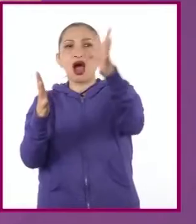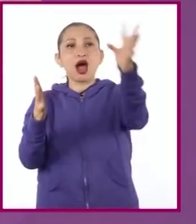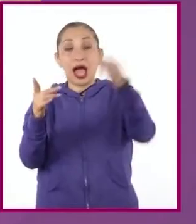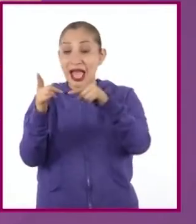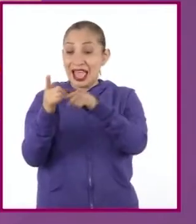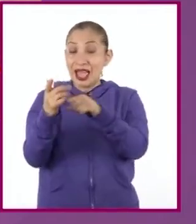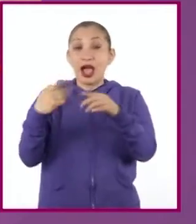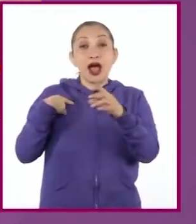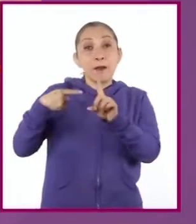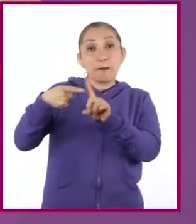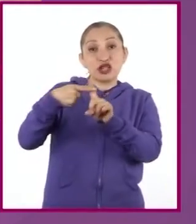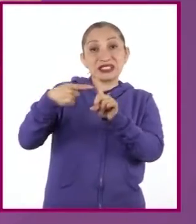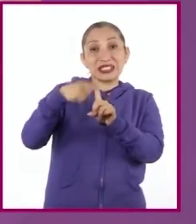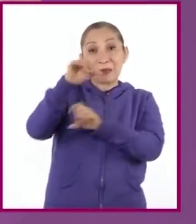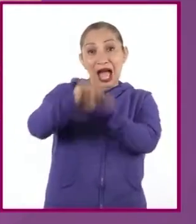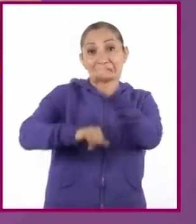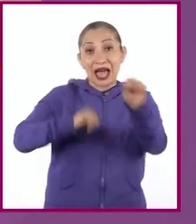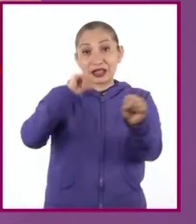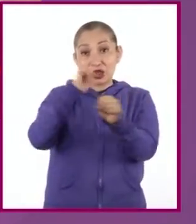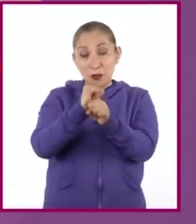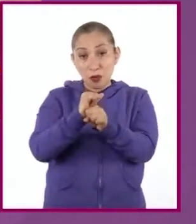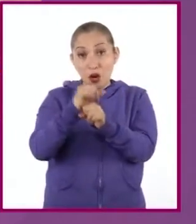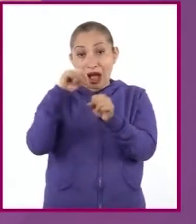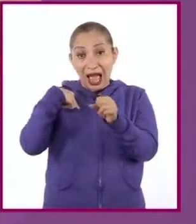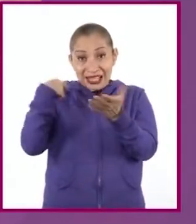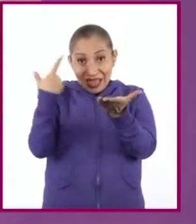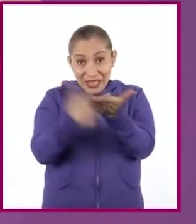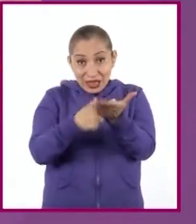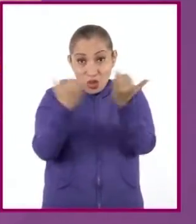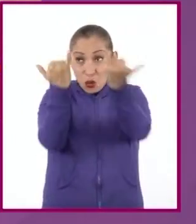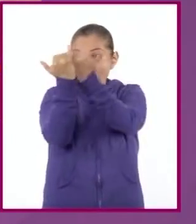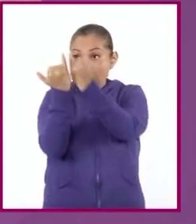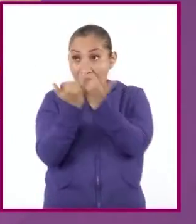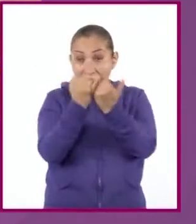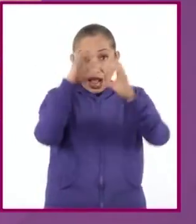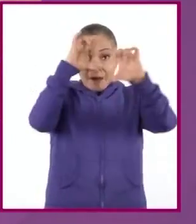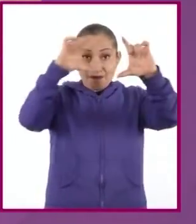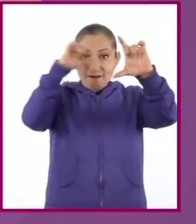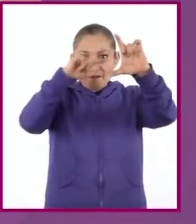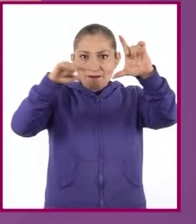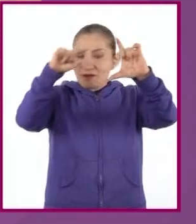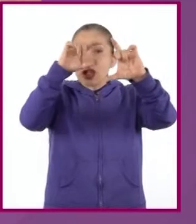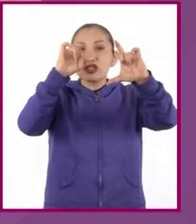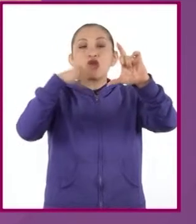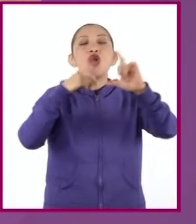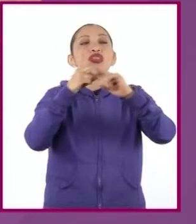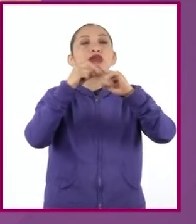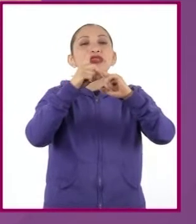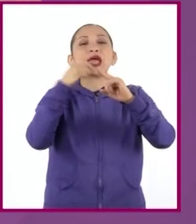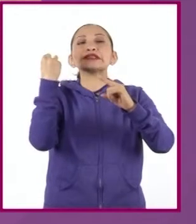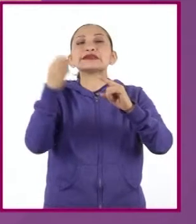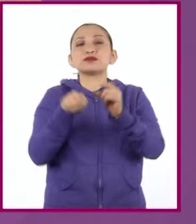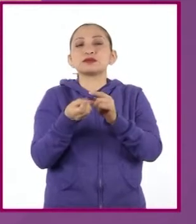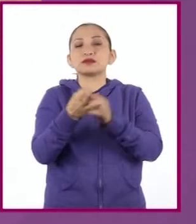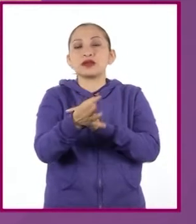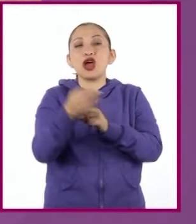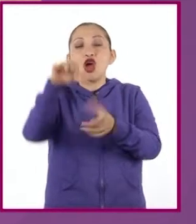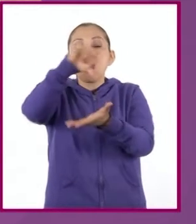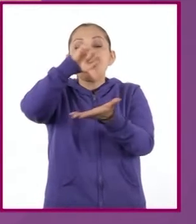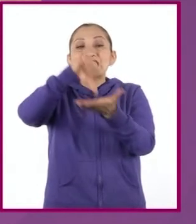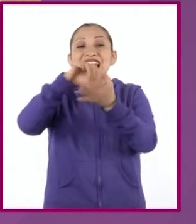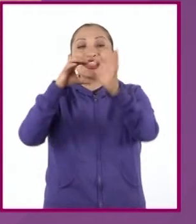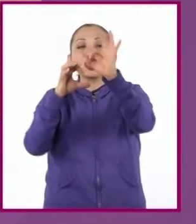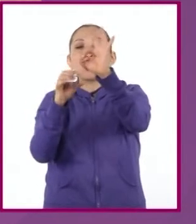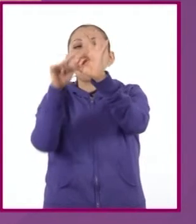carga positiva del átomo no se encontraba distribuida homogéneamente, sino localizada en lo que denominó el núcleo